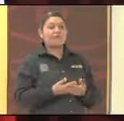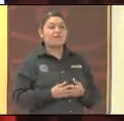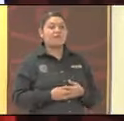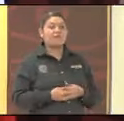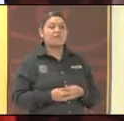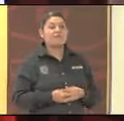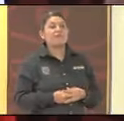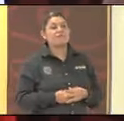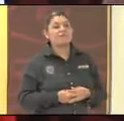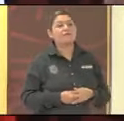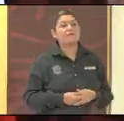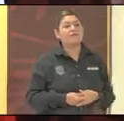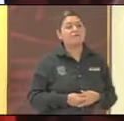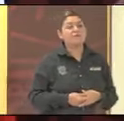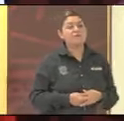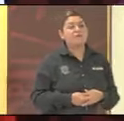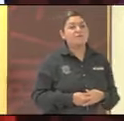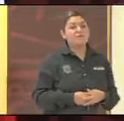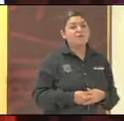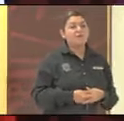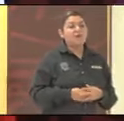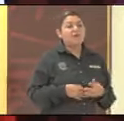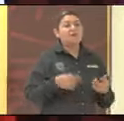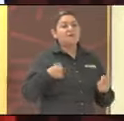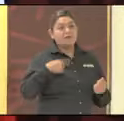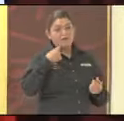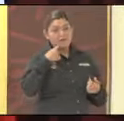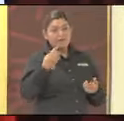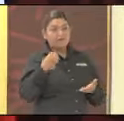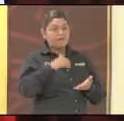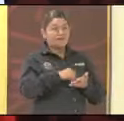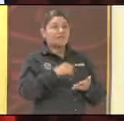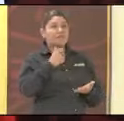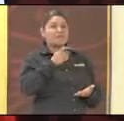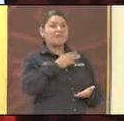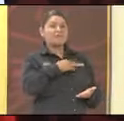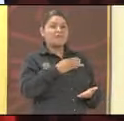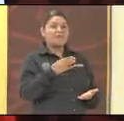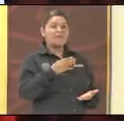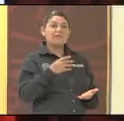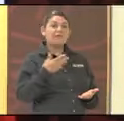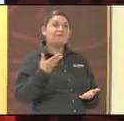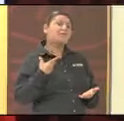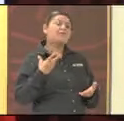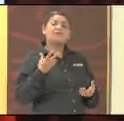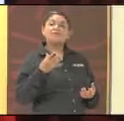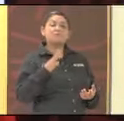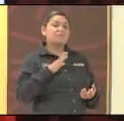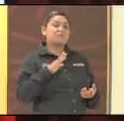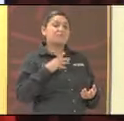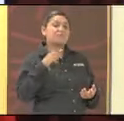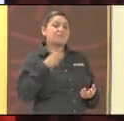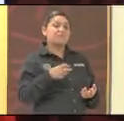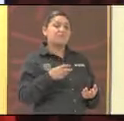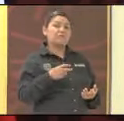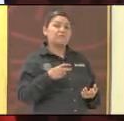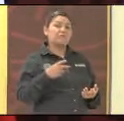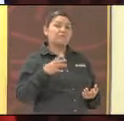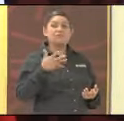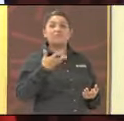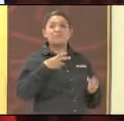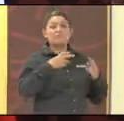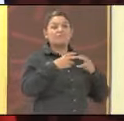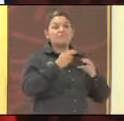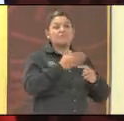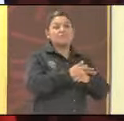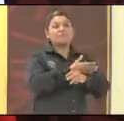inversión genera cosas positivas, ¿verdad? Y pues, si no tuviéramos ese aparato, no tiene Tampico Madero, o